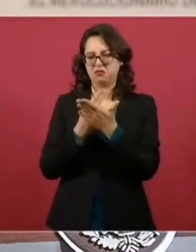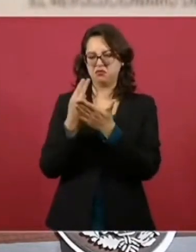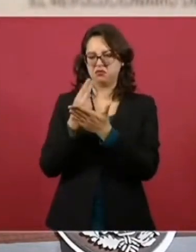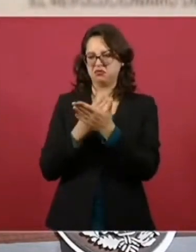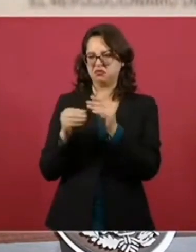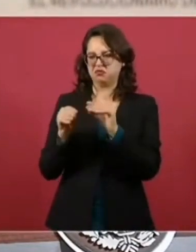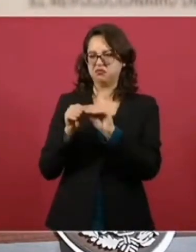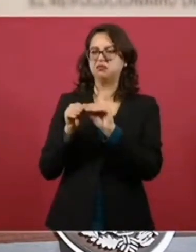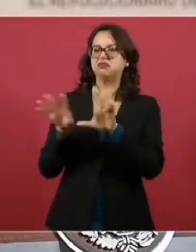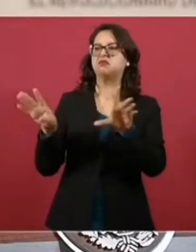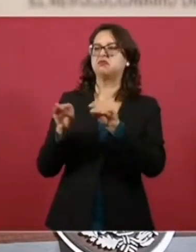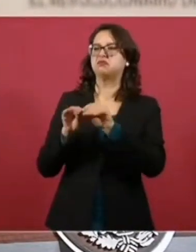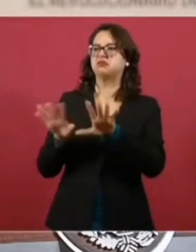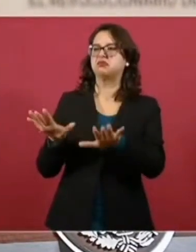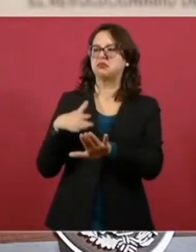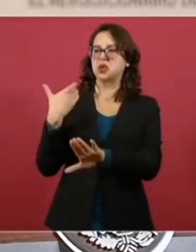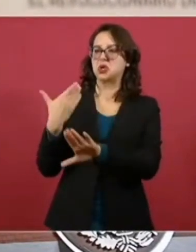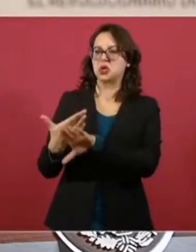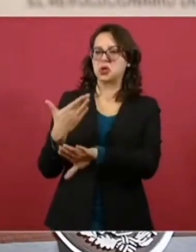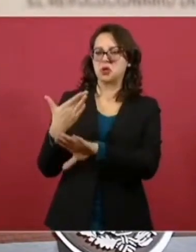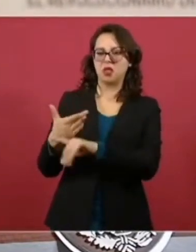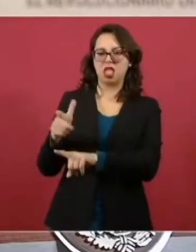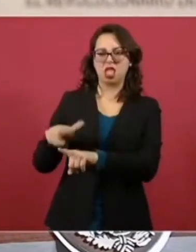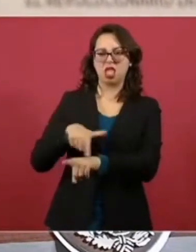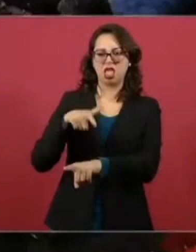Clemente Orozco,